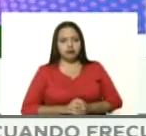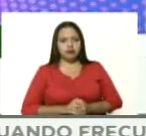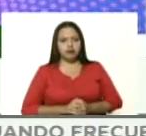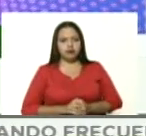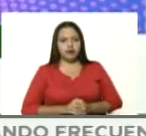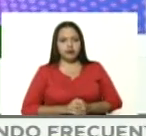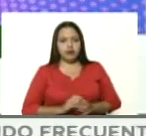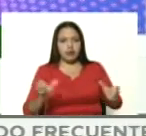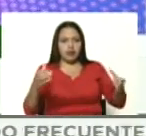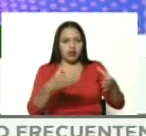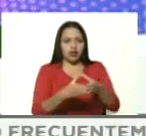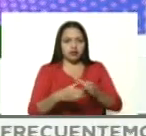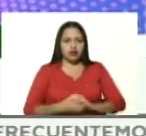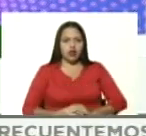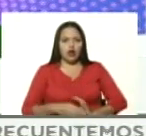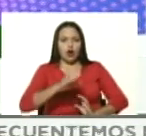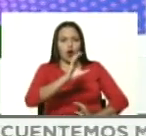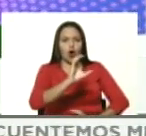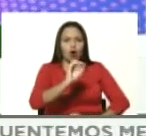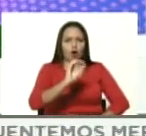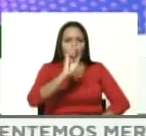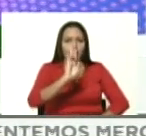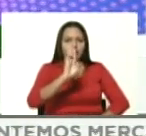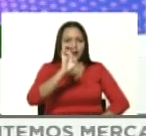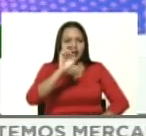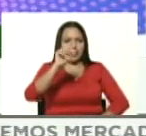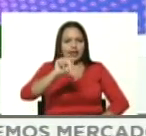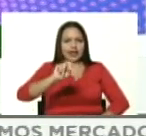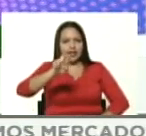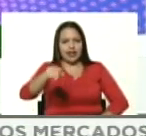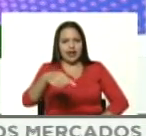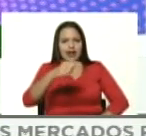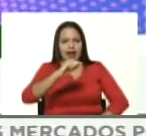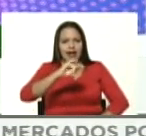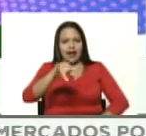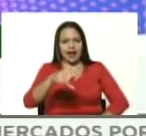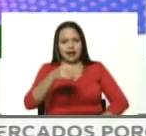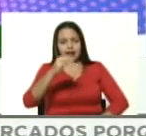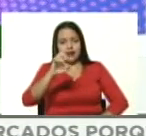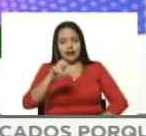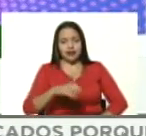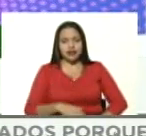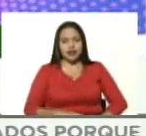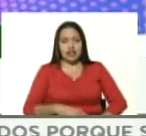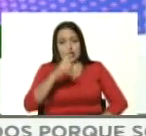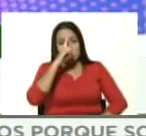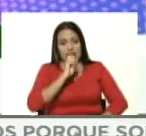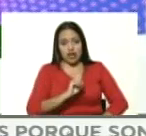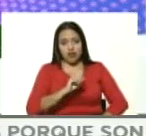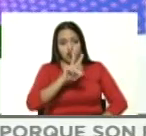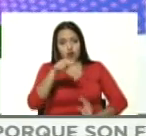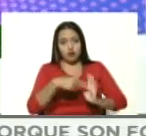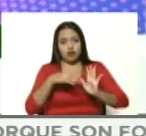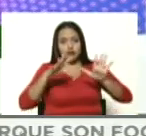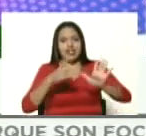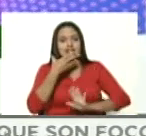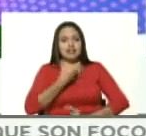La cumbre de Copenhague en diciembre del año 2009. Allá